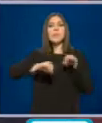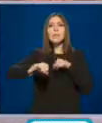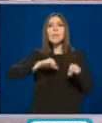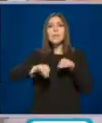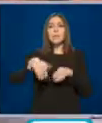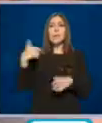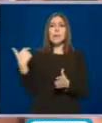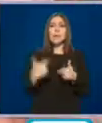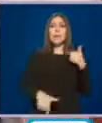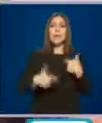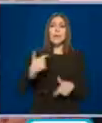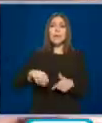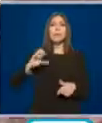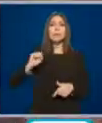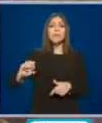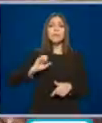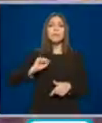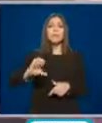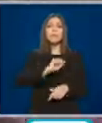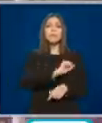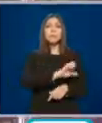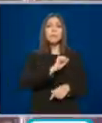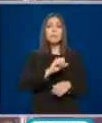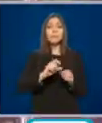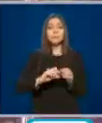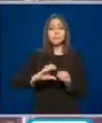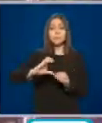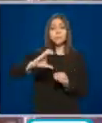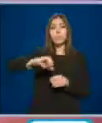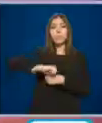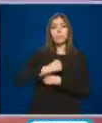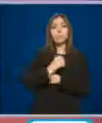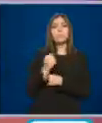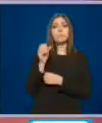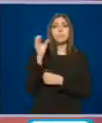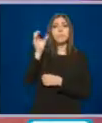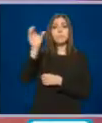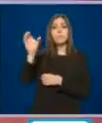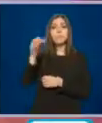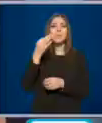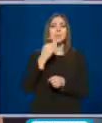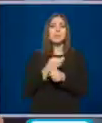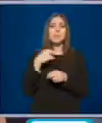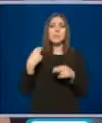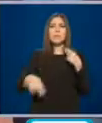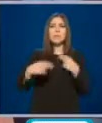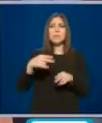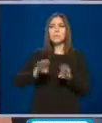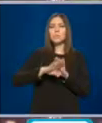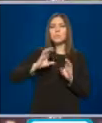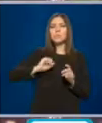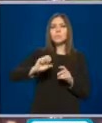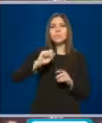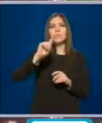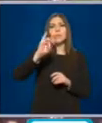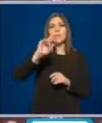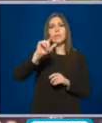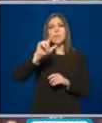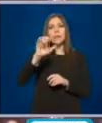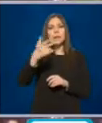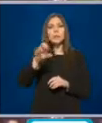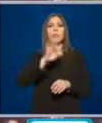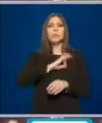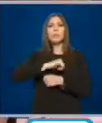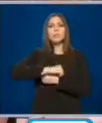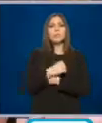leche? Efectivamente, existen algunos métodos, como antes se llamaban tiraleches, unos dispositivos por el cual se puede extraer esta leche, se